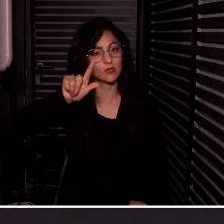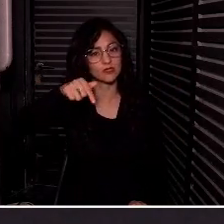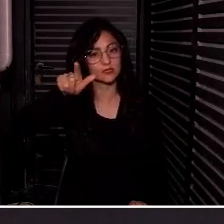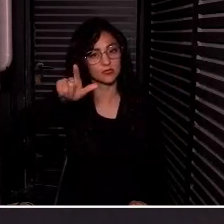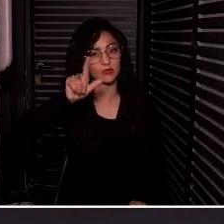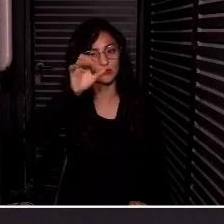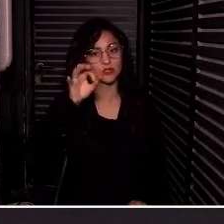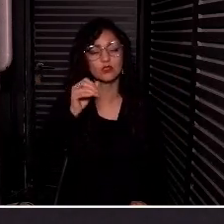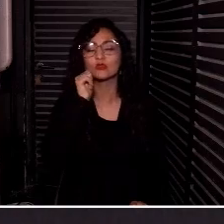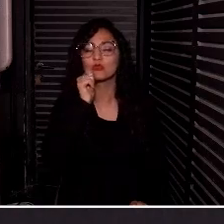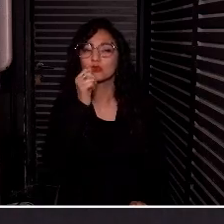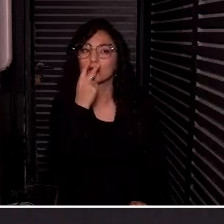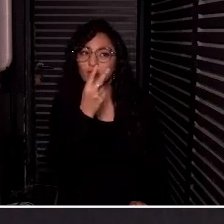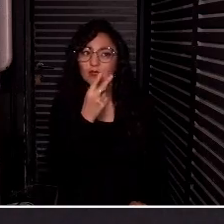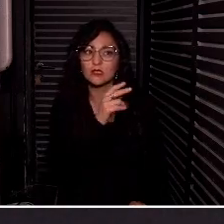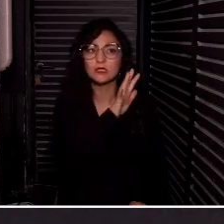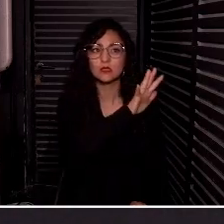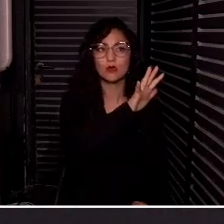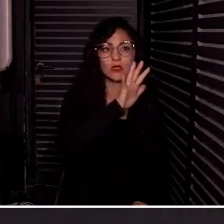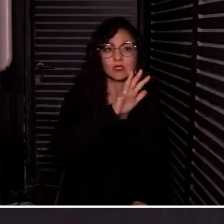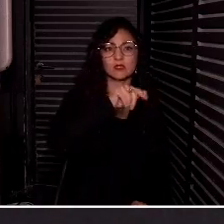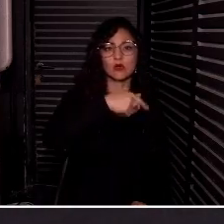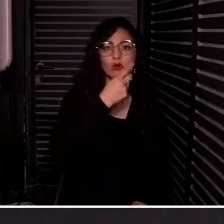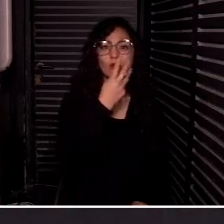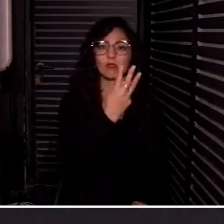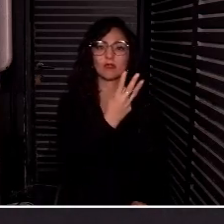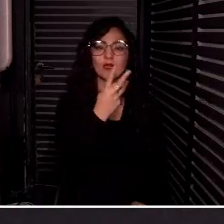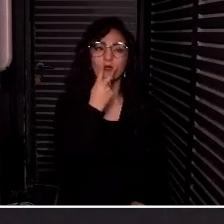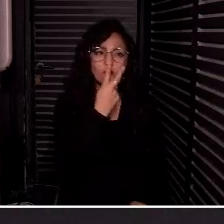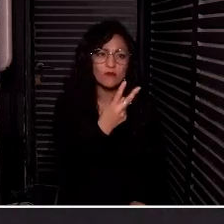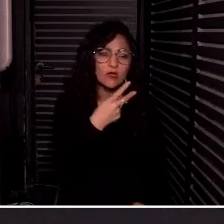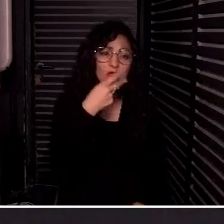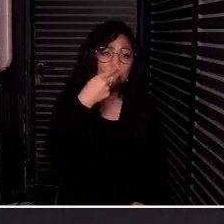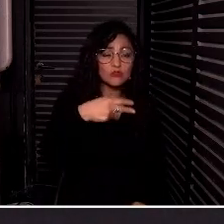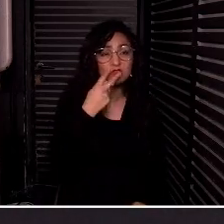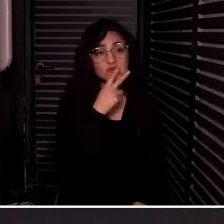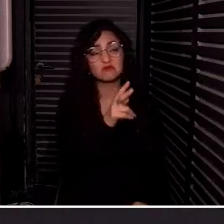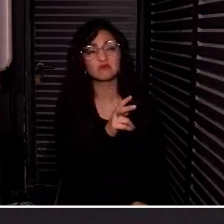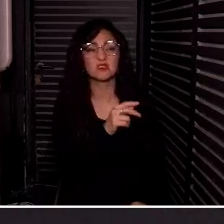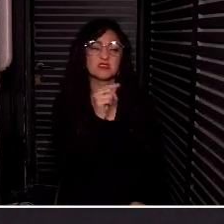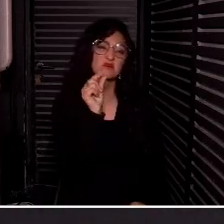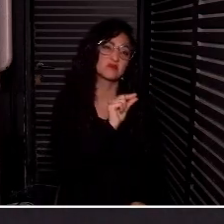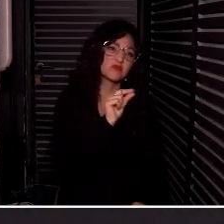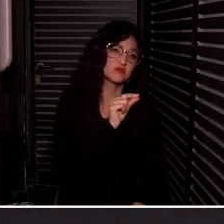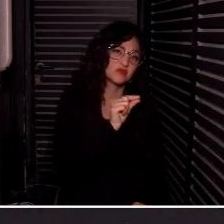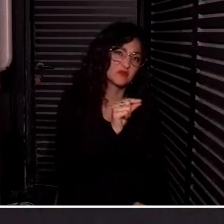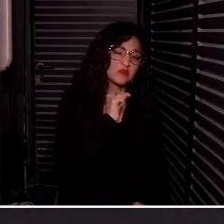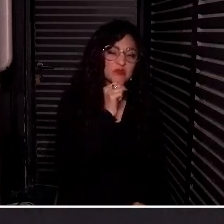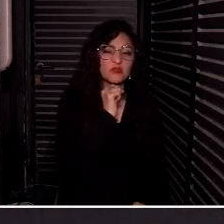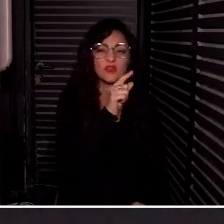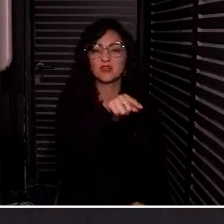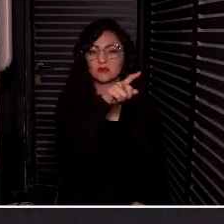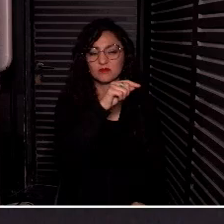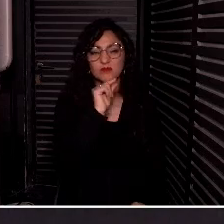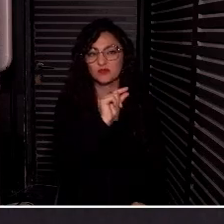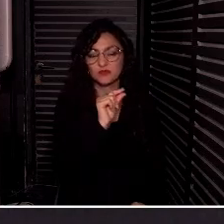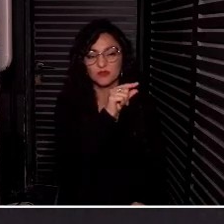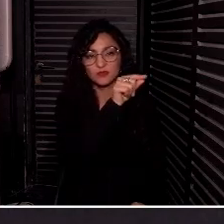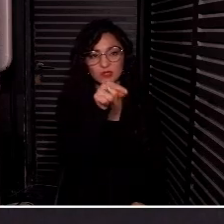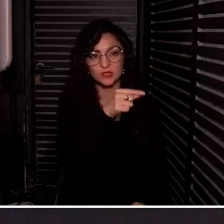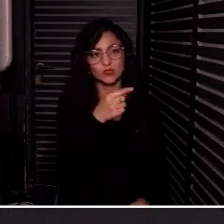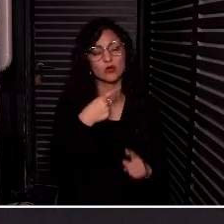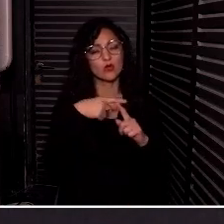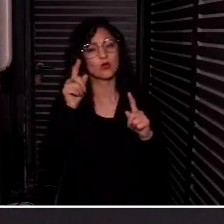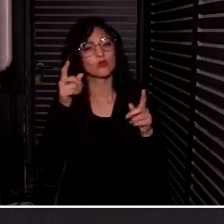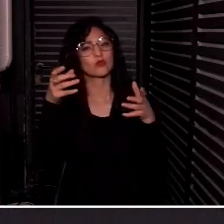un 55,3 evalúa como pobre el desempeño del periodismo y un 64,6 dice